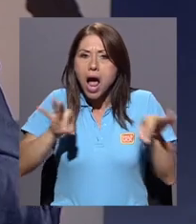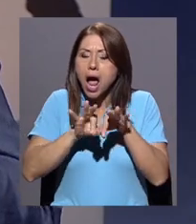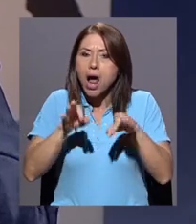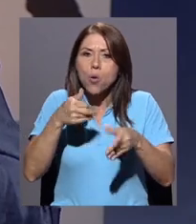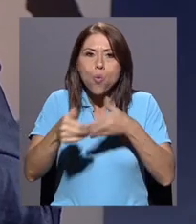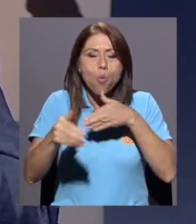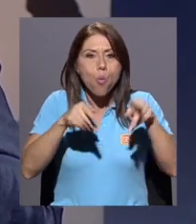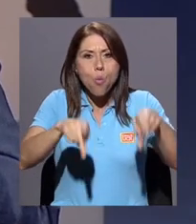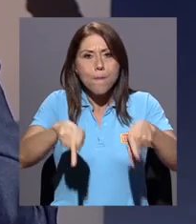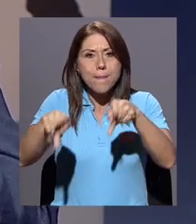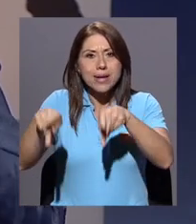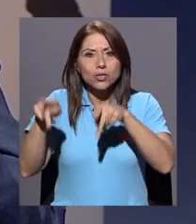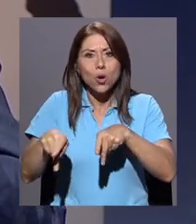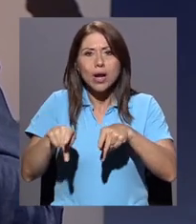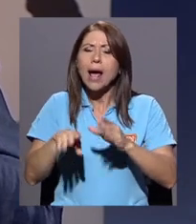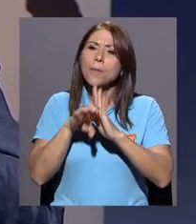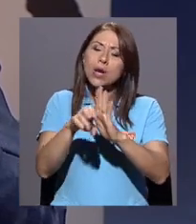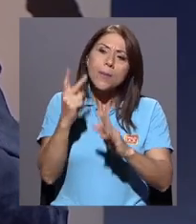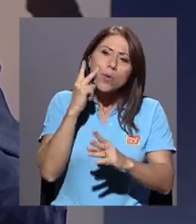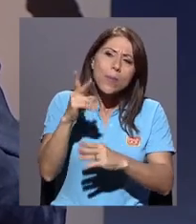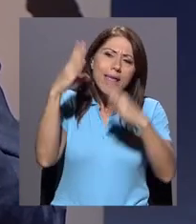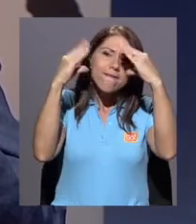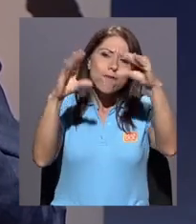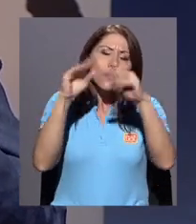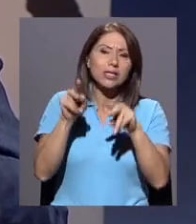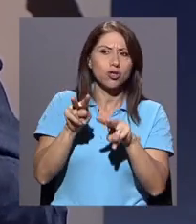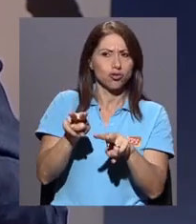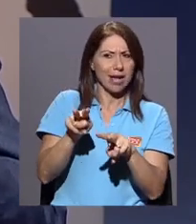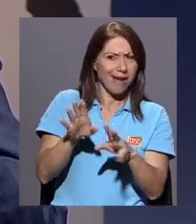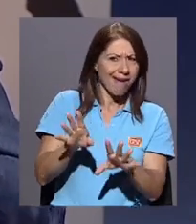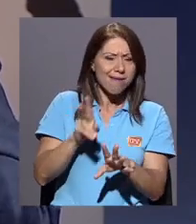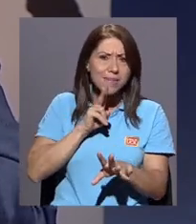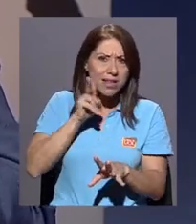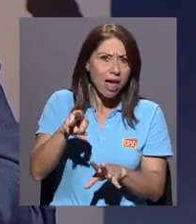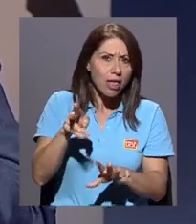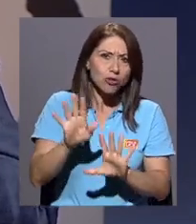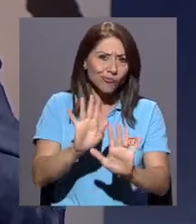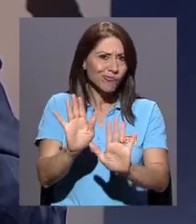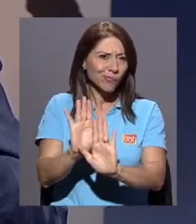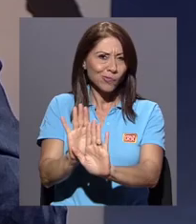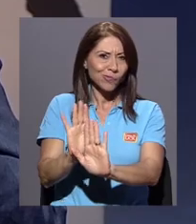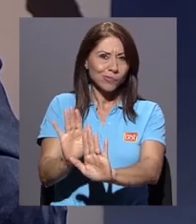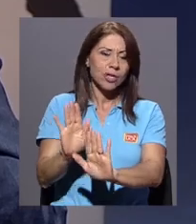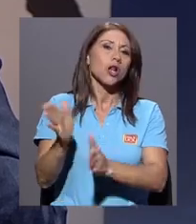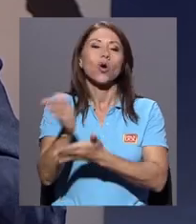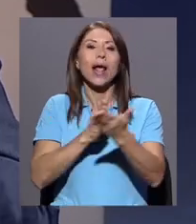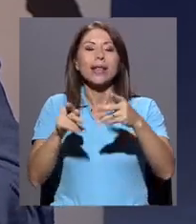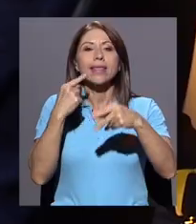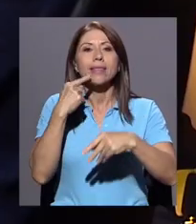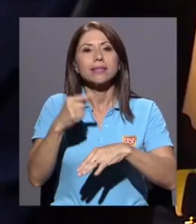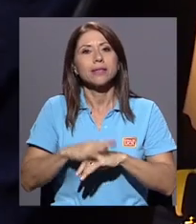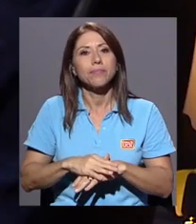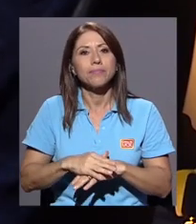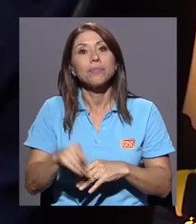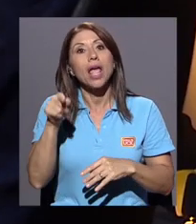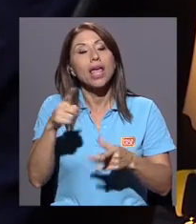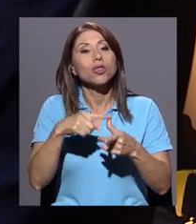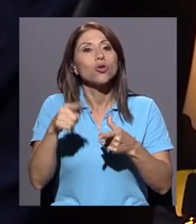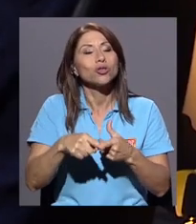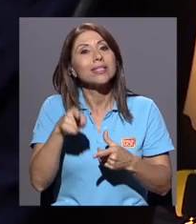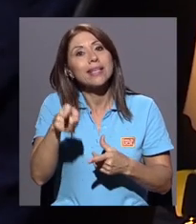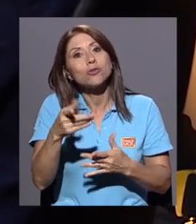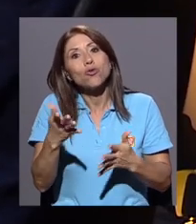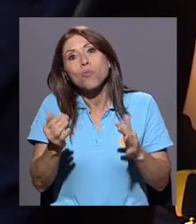tener, ajá, digamos, de no tomar como hecho, como verdad revelada, lo que alguien dice, ¿verdad? Ya sea en una